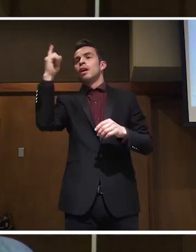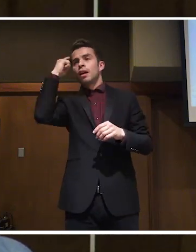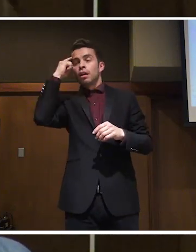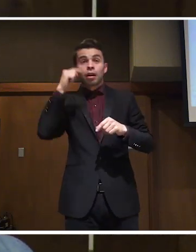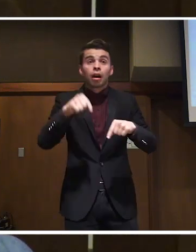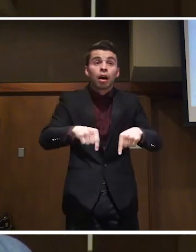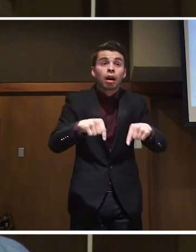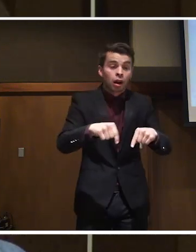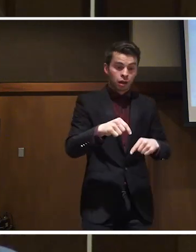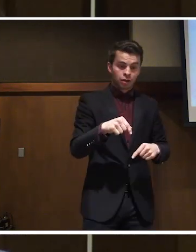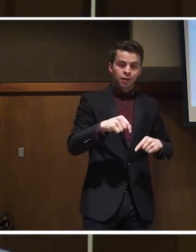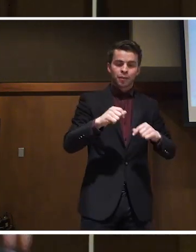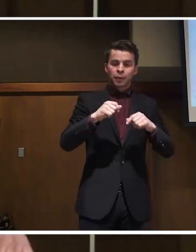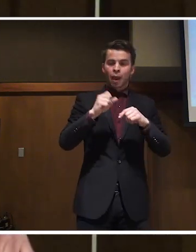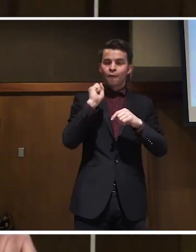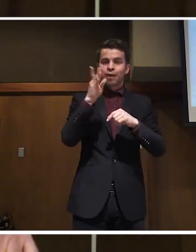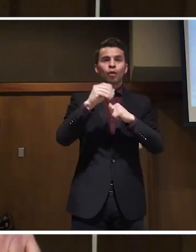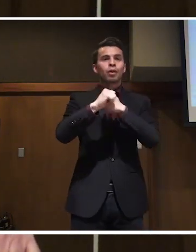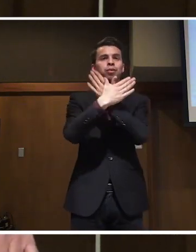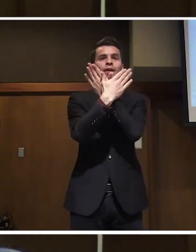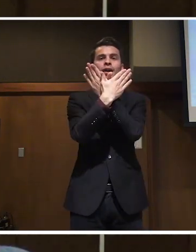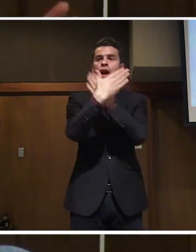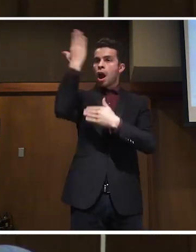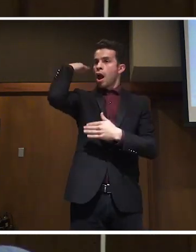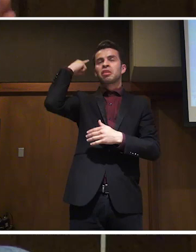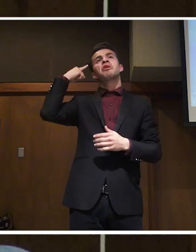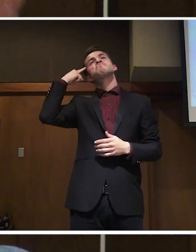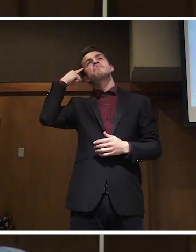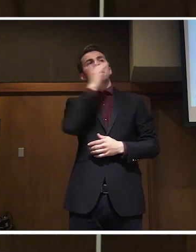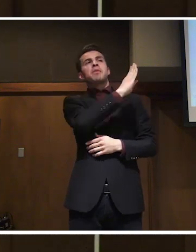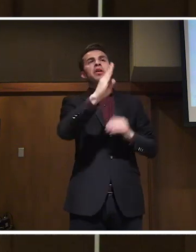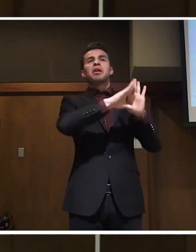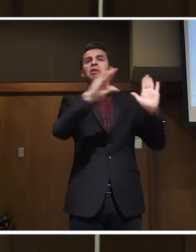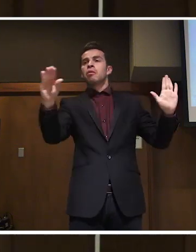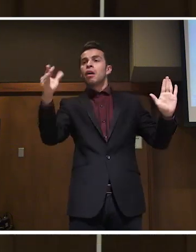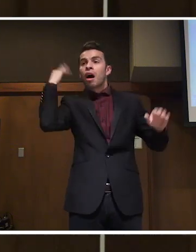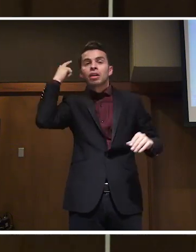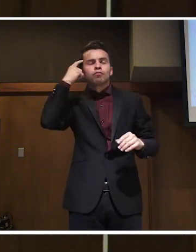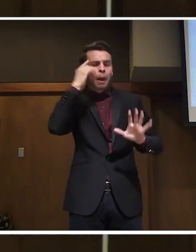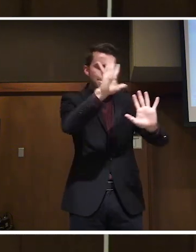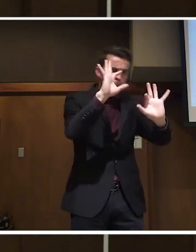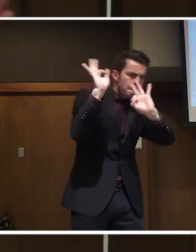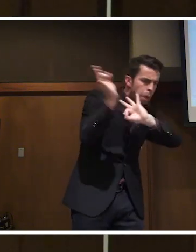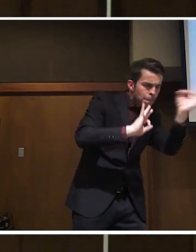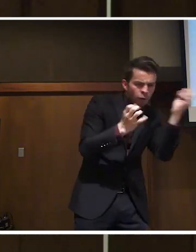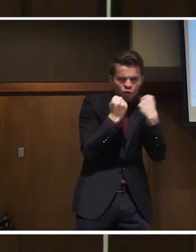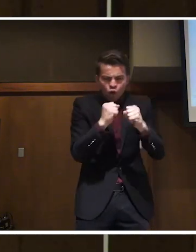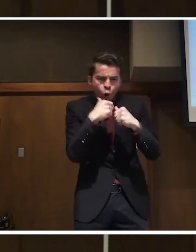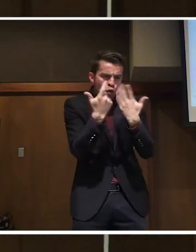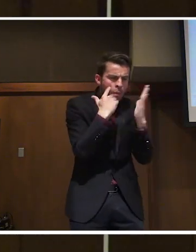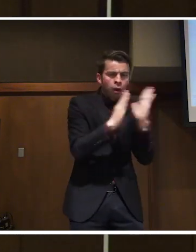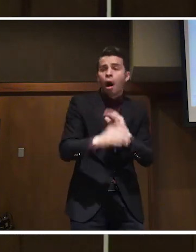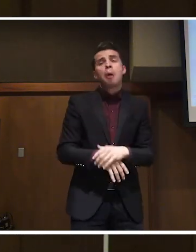biblioteca querían. El Banco de la República cuando la hizo fue muy poco planeador. Aquí nunca, en esa época, fueron capaces de decir